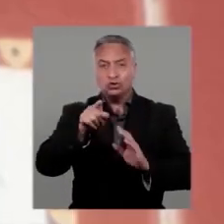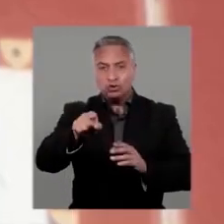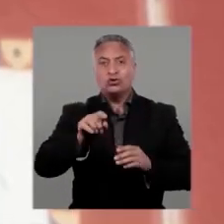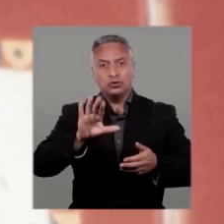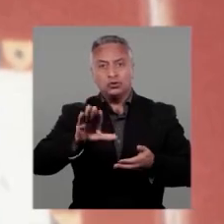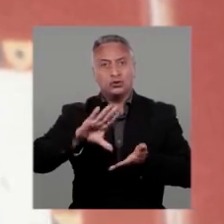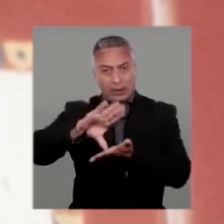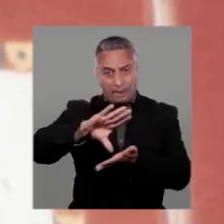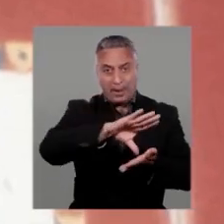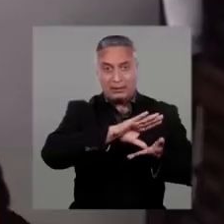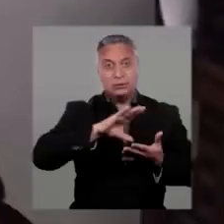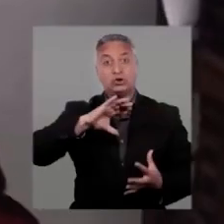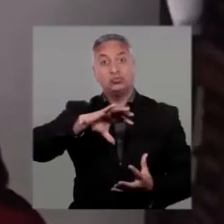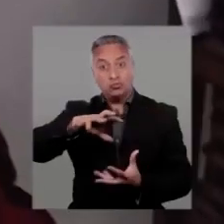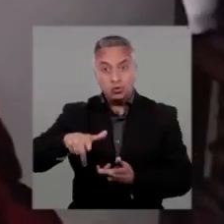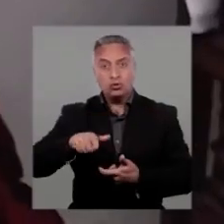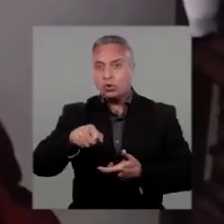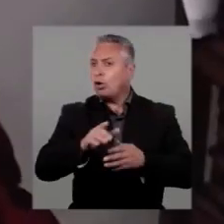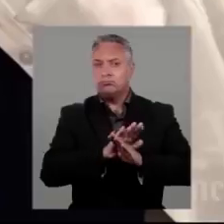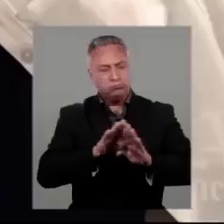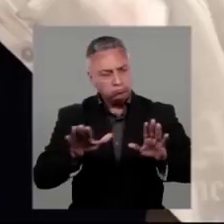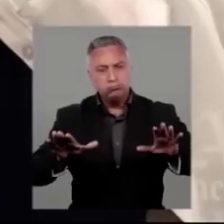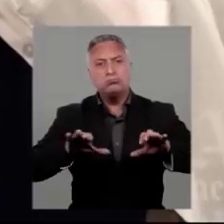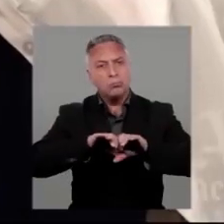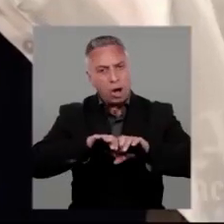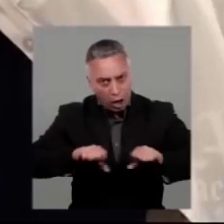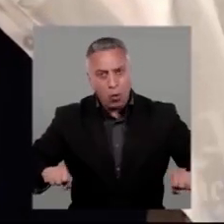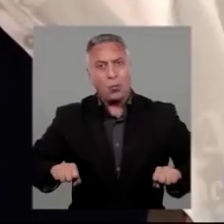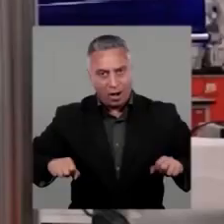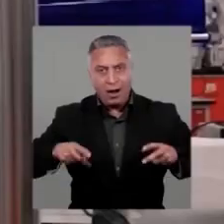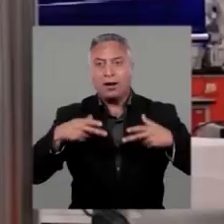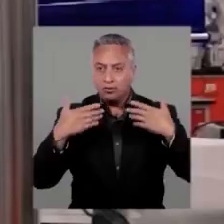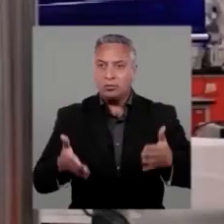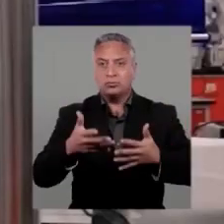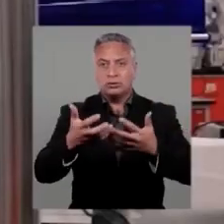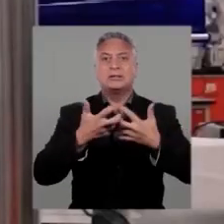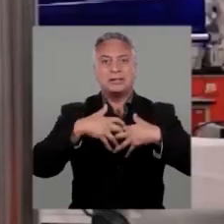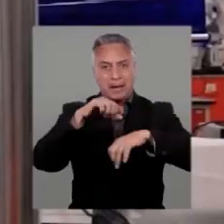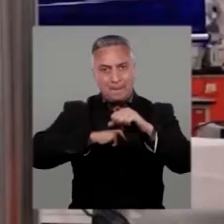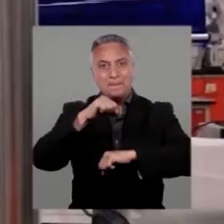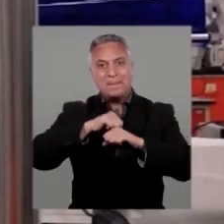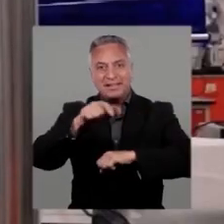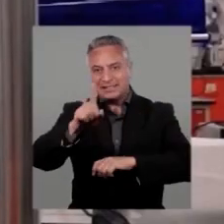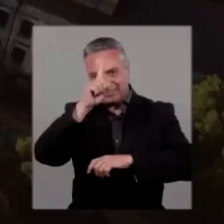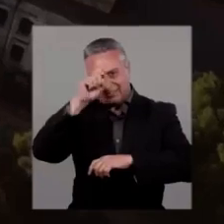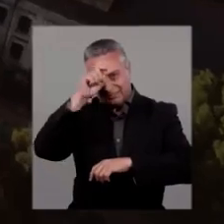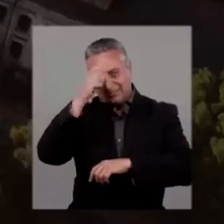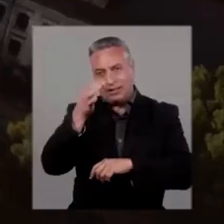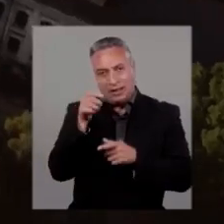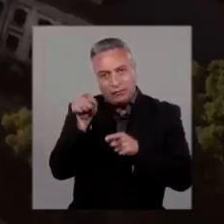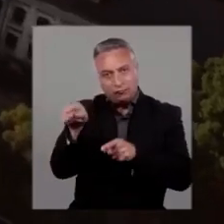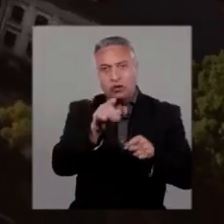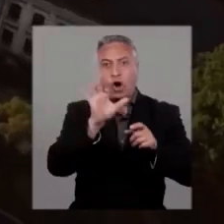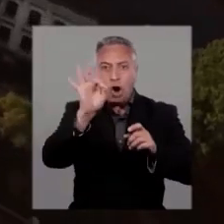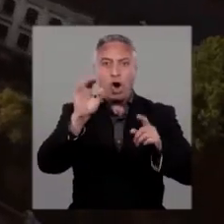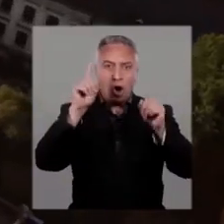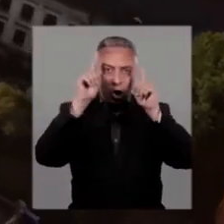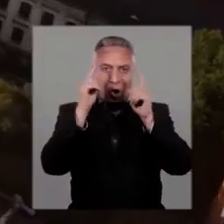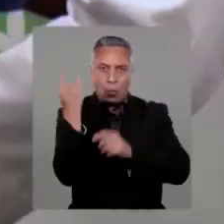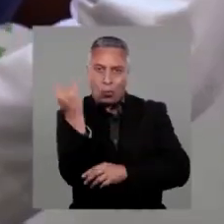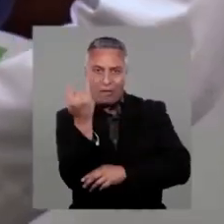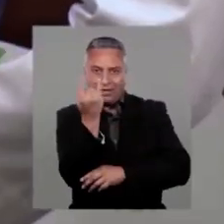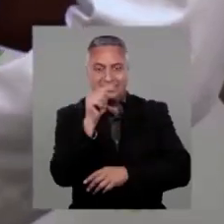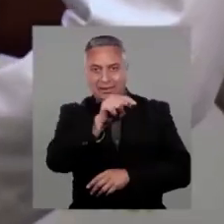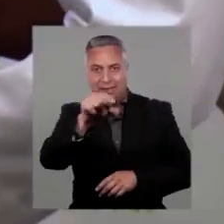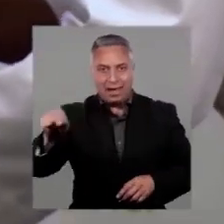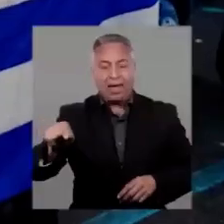están de acuerdo, sin importar sus creencias religiosas o políticas. Aunque sean desarrolladas en empresas farmacéuticas o en universidades,